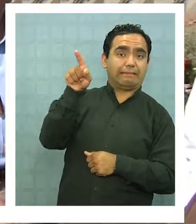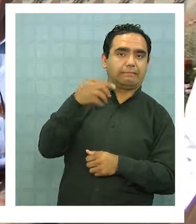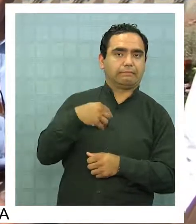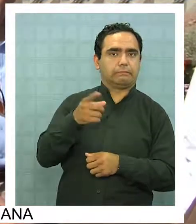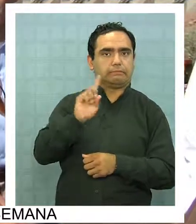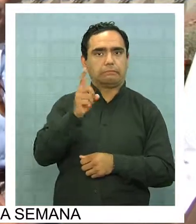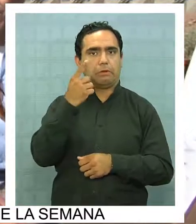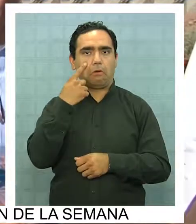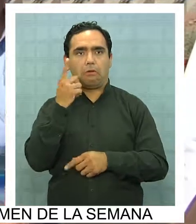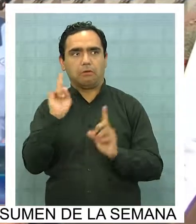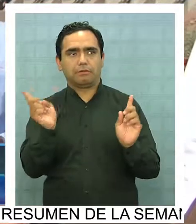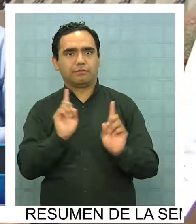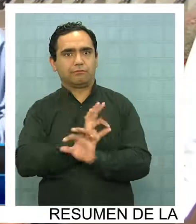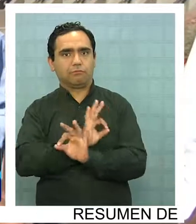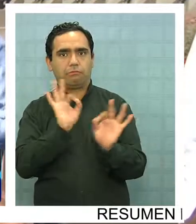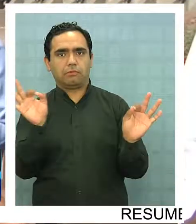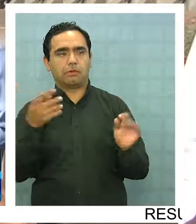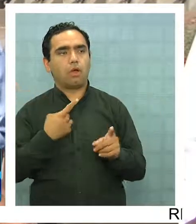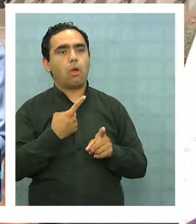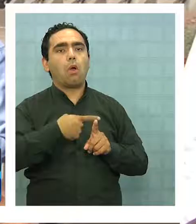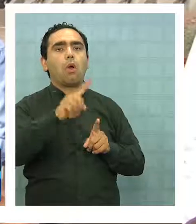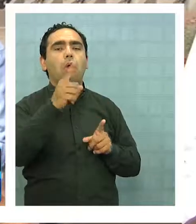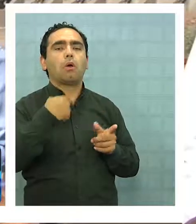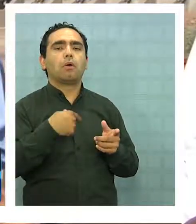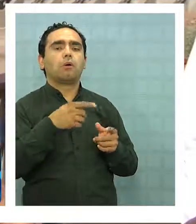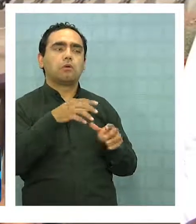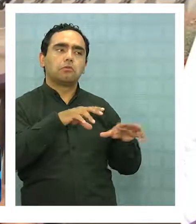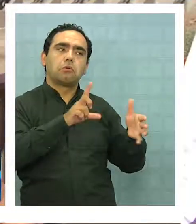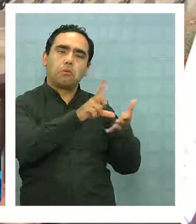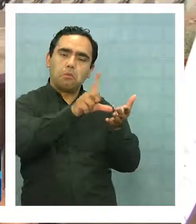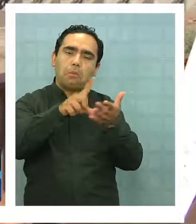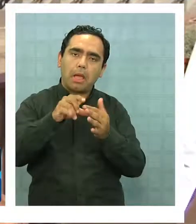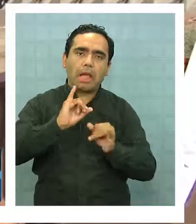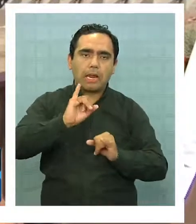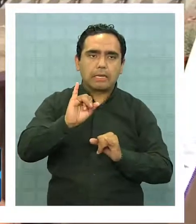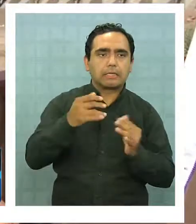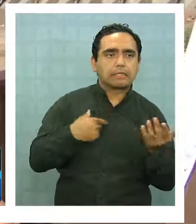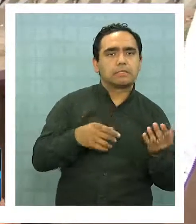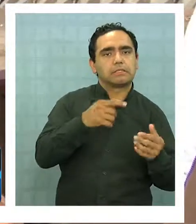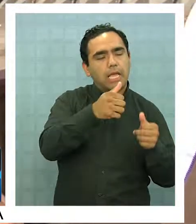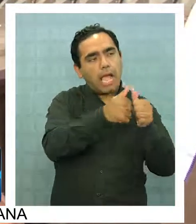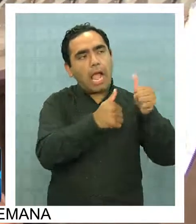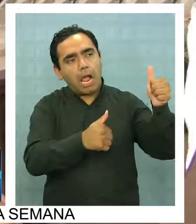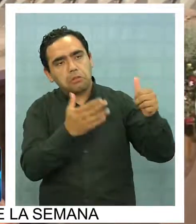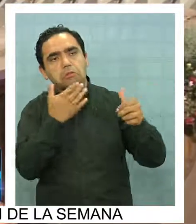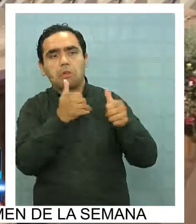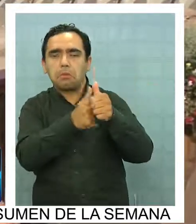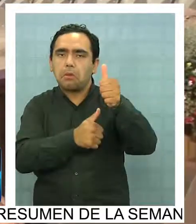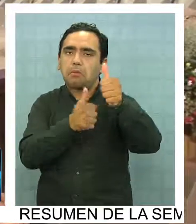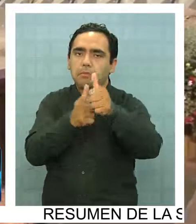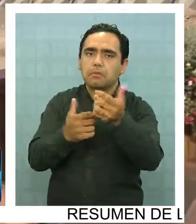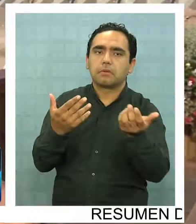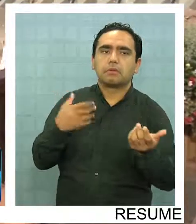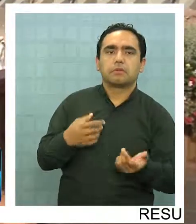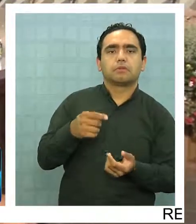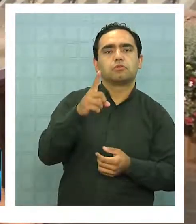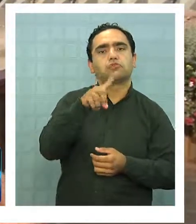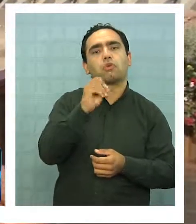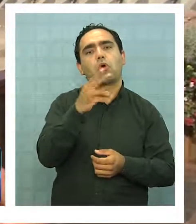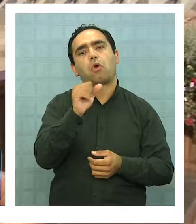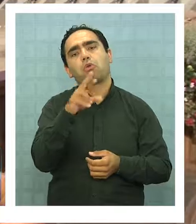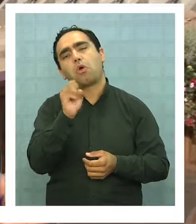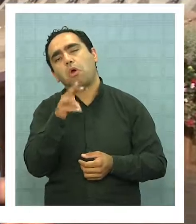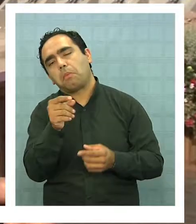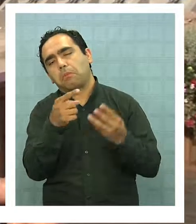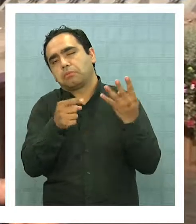conocíamos, hemos tocado en otros lugares altos, como el Ito Chipartito, en Bisbiri, en Putre, en Socoroma, en todos esos lugares